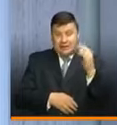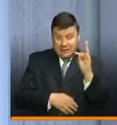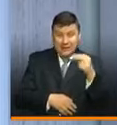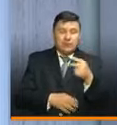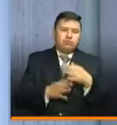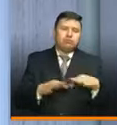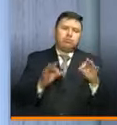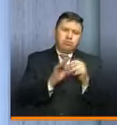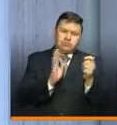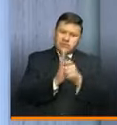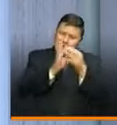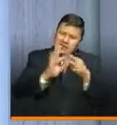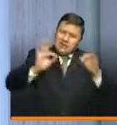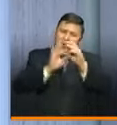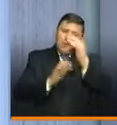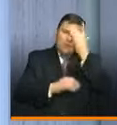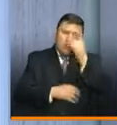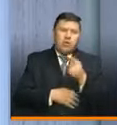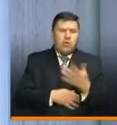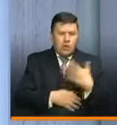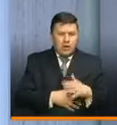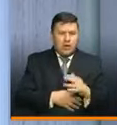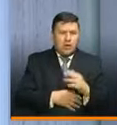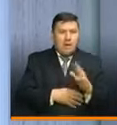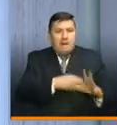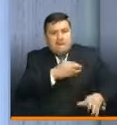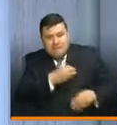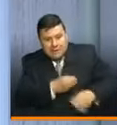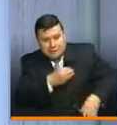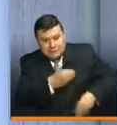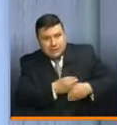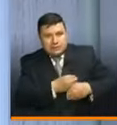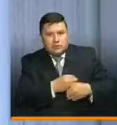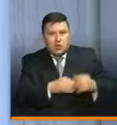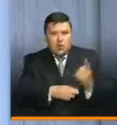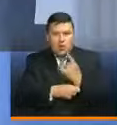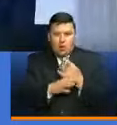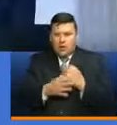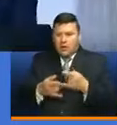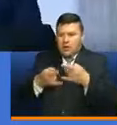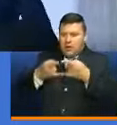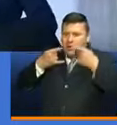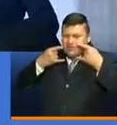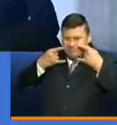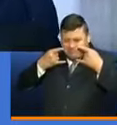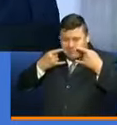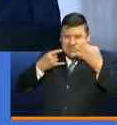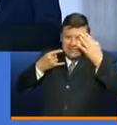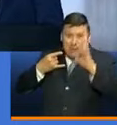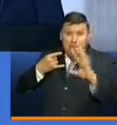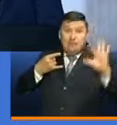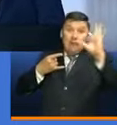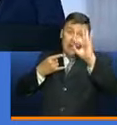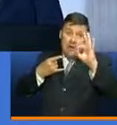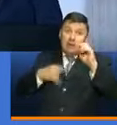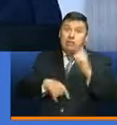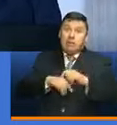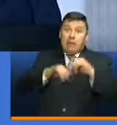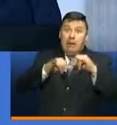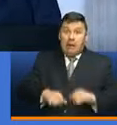son fundamentales porque vamos a tener un complemento al uso del tapabocas. Sabemos que este virus va a durar un